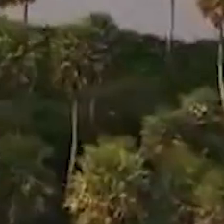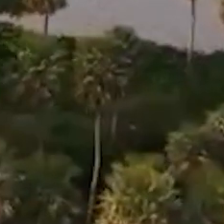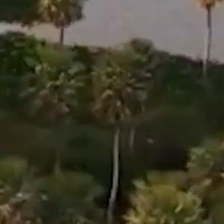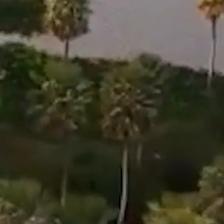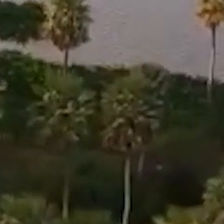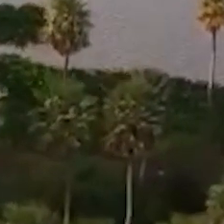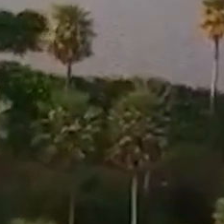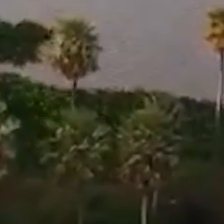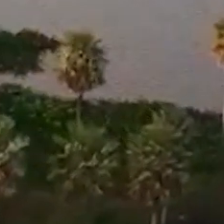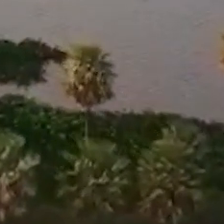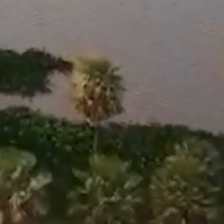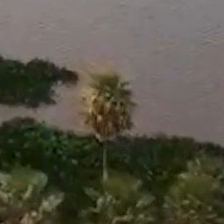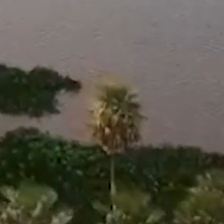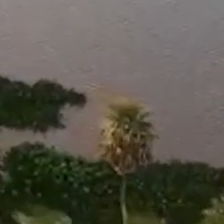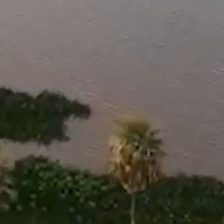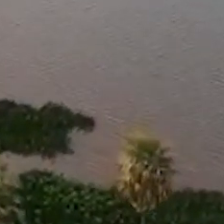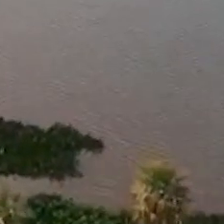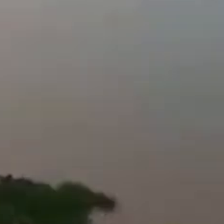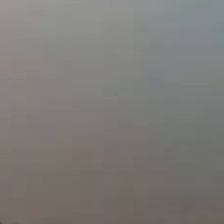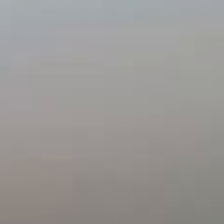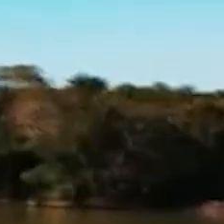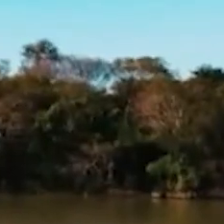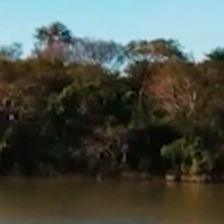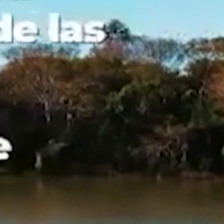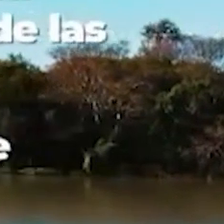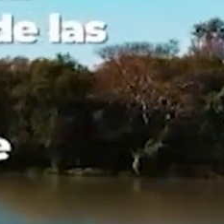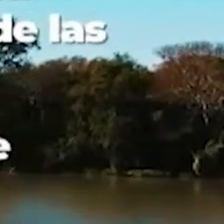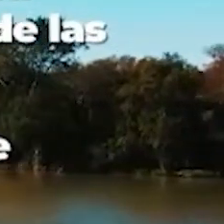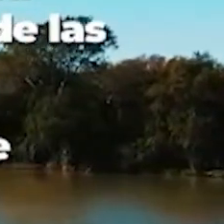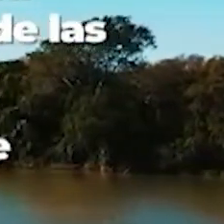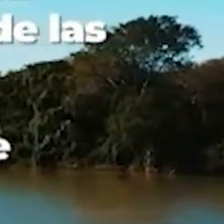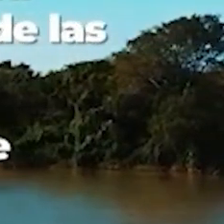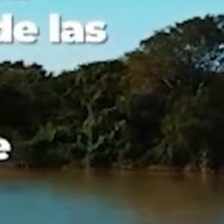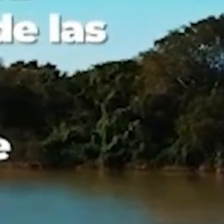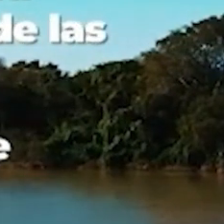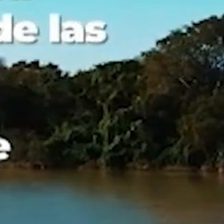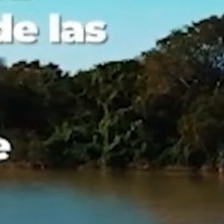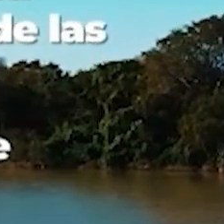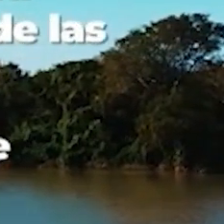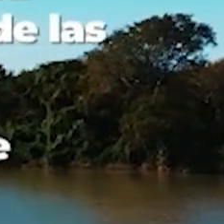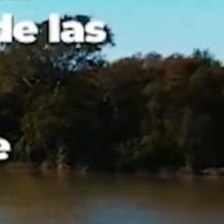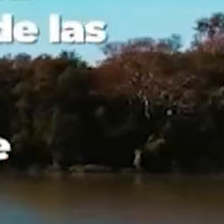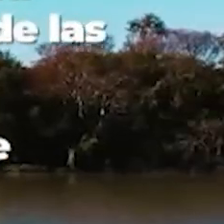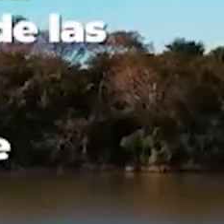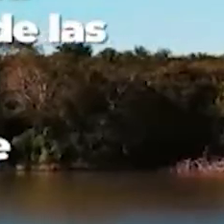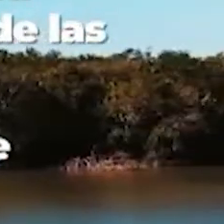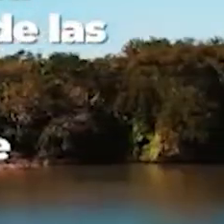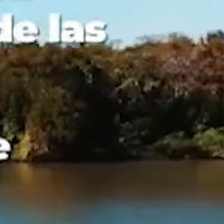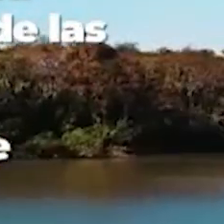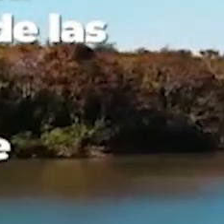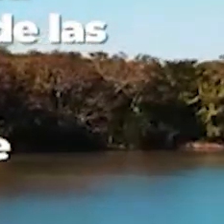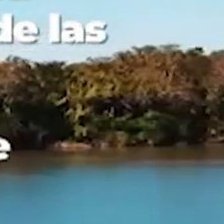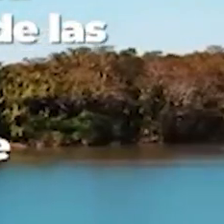importante. En los últimos 20 años se crearon más de 20 áreas protegidas y me siento conmovida